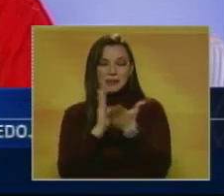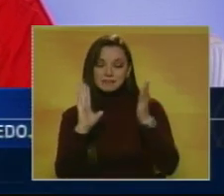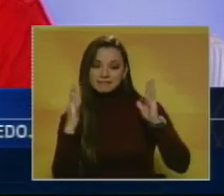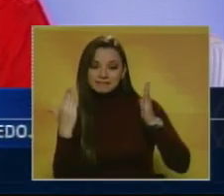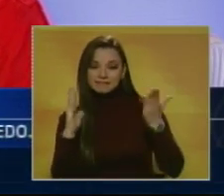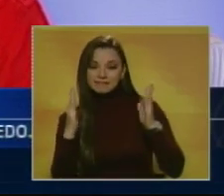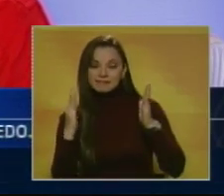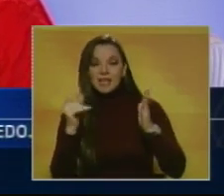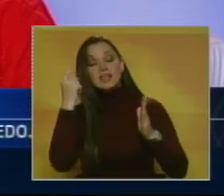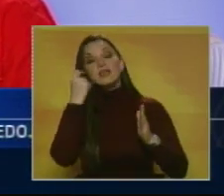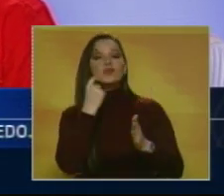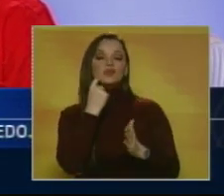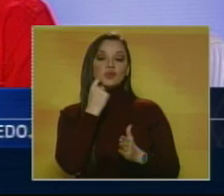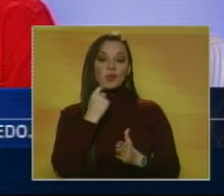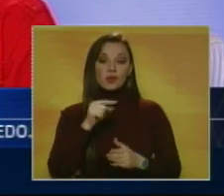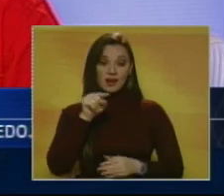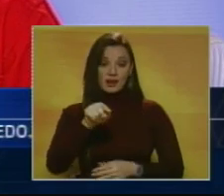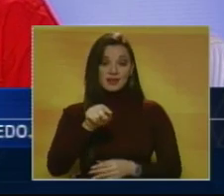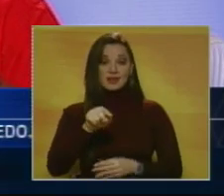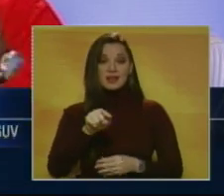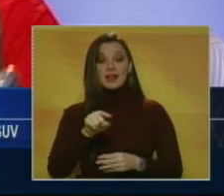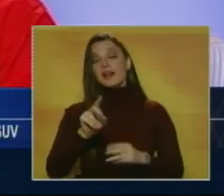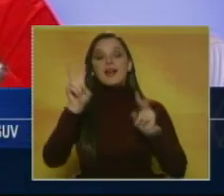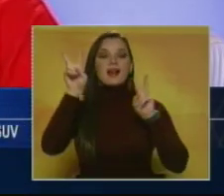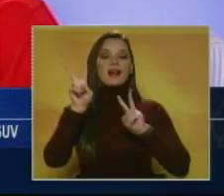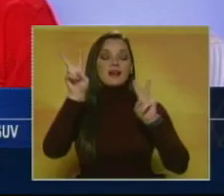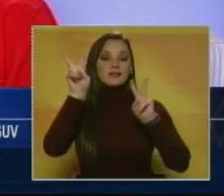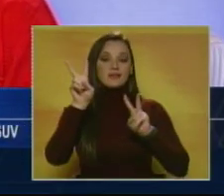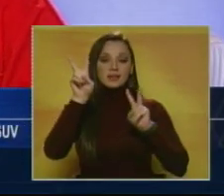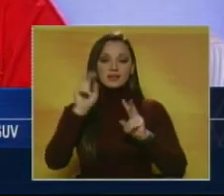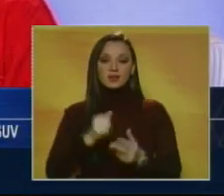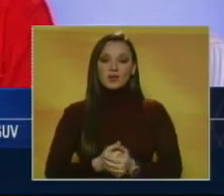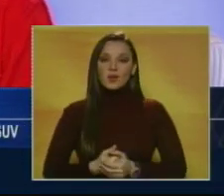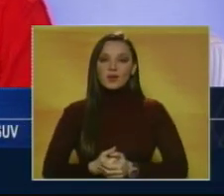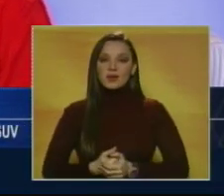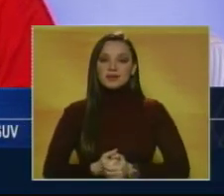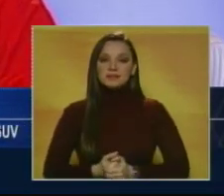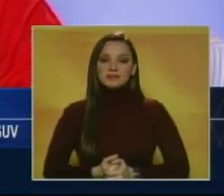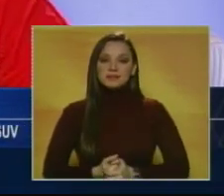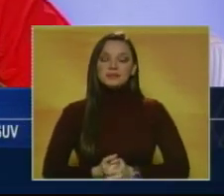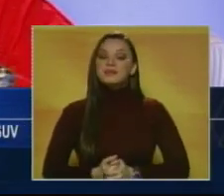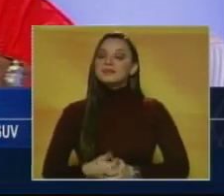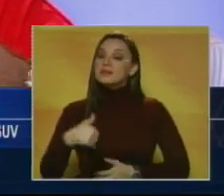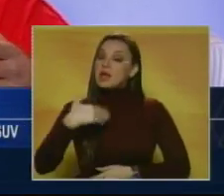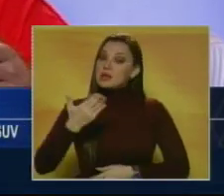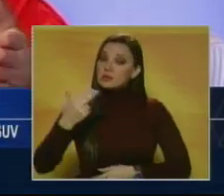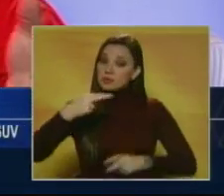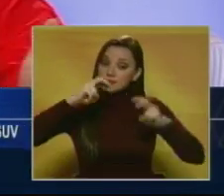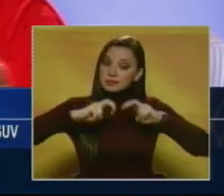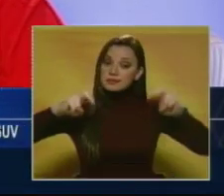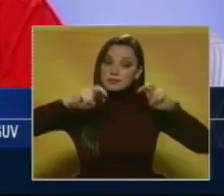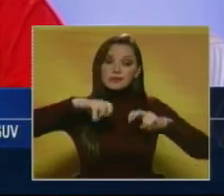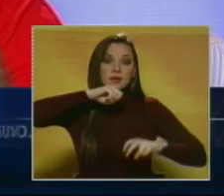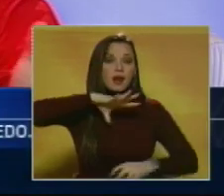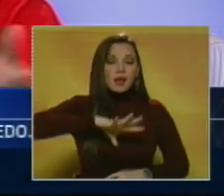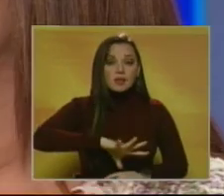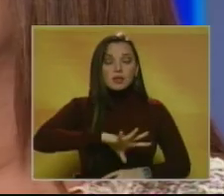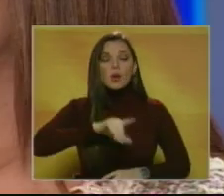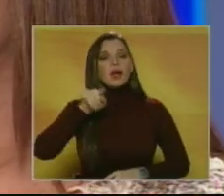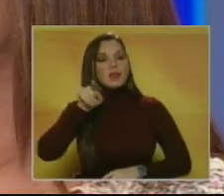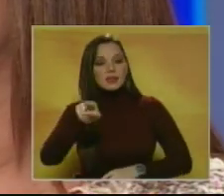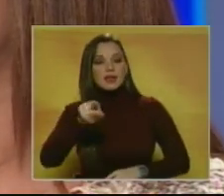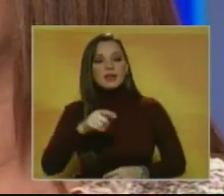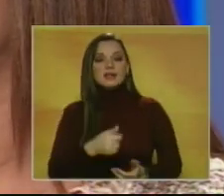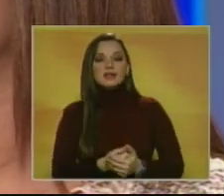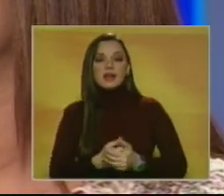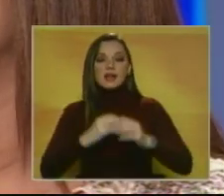que nosotros logramos obtener la victoria, aún en el revocatorio constitucional. Cuando revisamos el histórico de todo, de eso que acaba